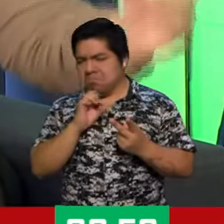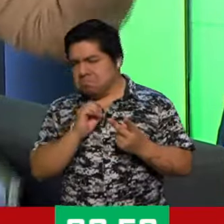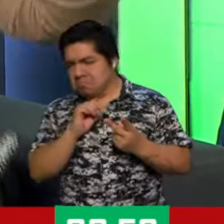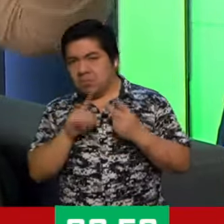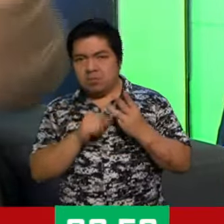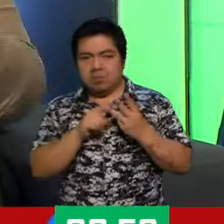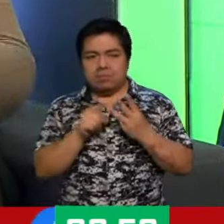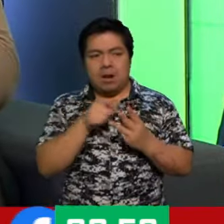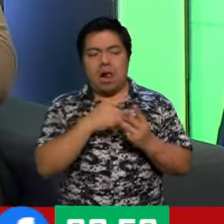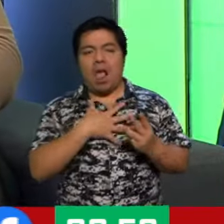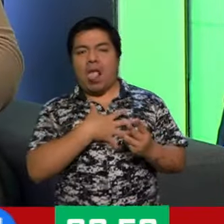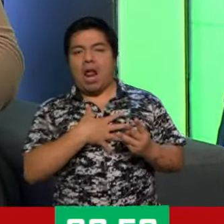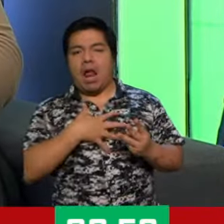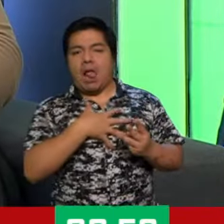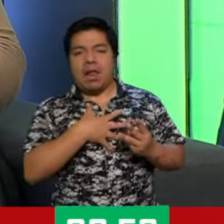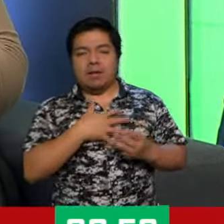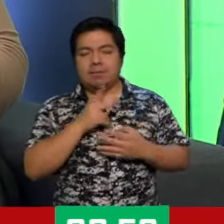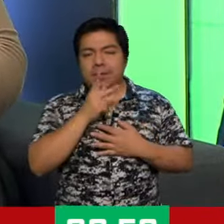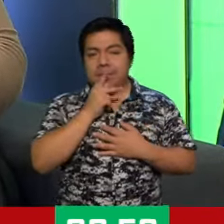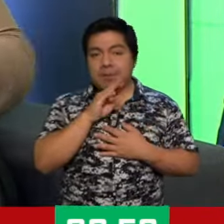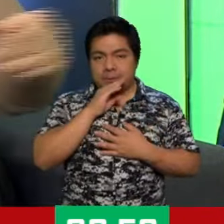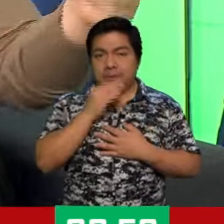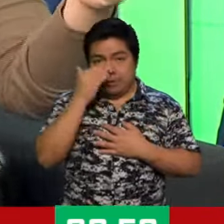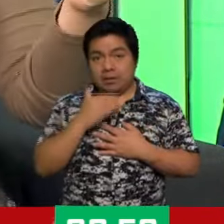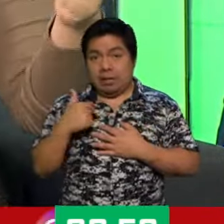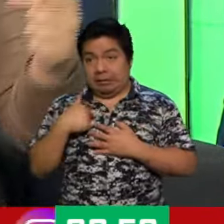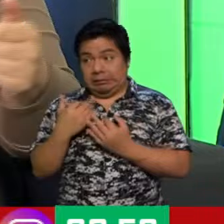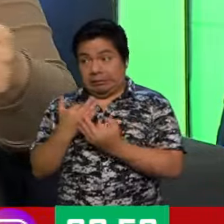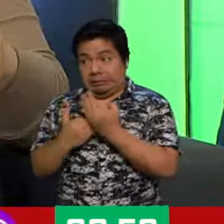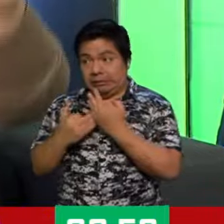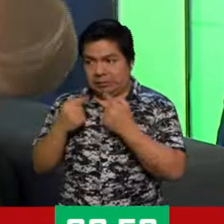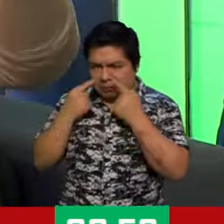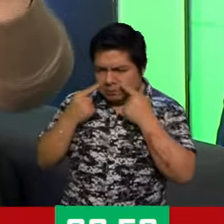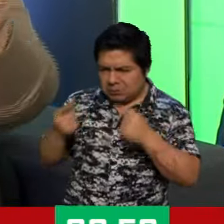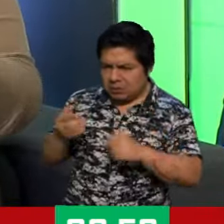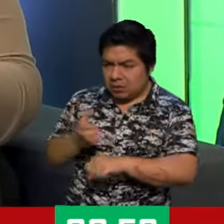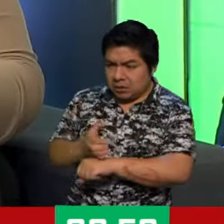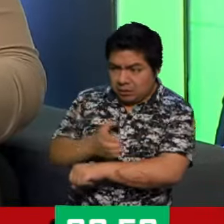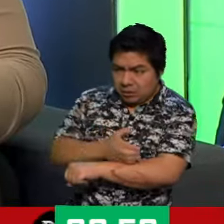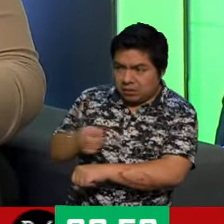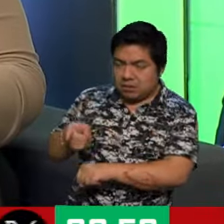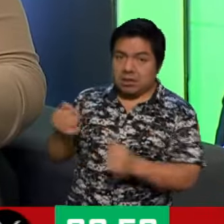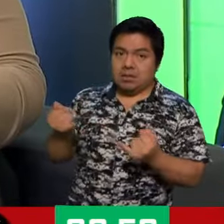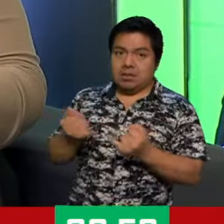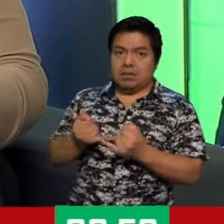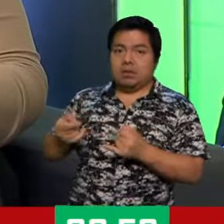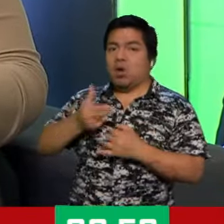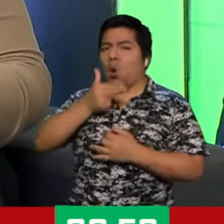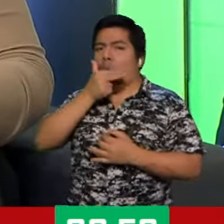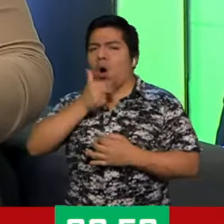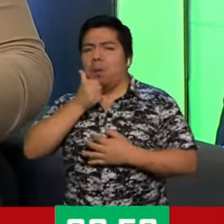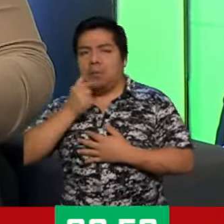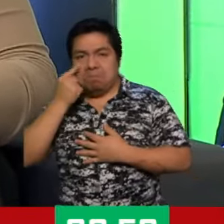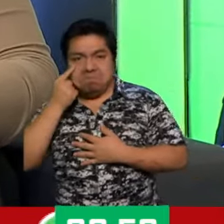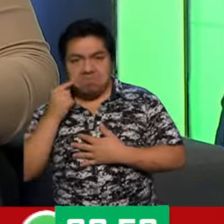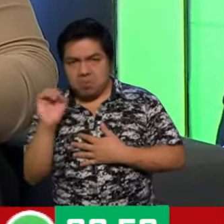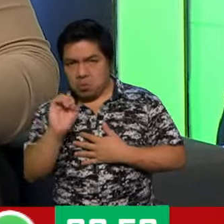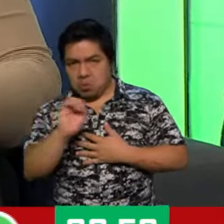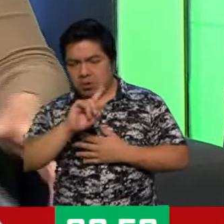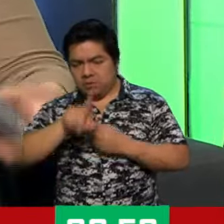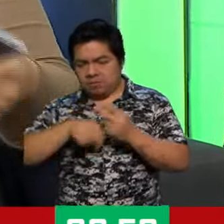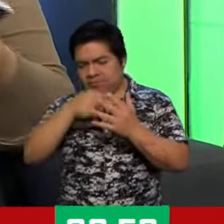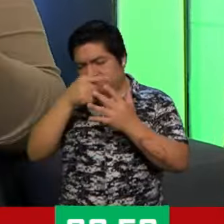Mis padres estaban muy asustados, pero a mí me tocó muchas veces ver a compañeros que les decían que los hombres no lloran, que,